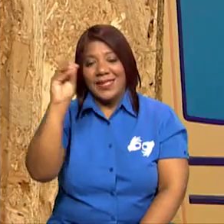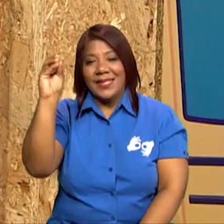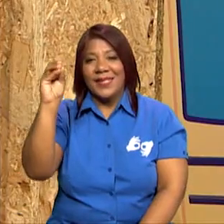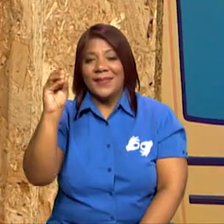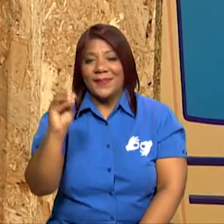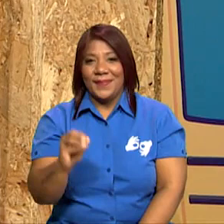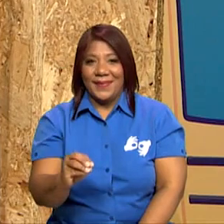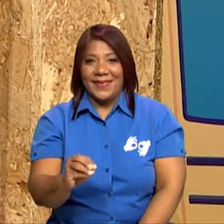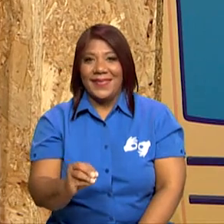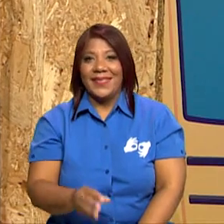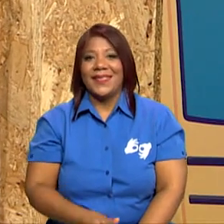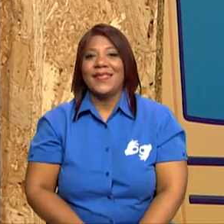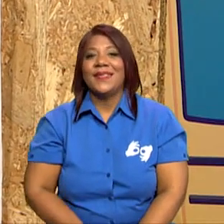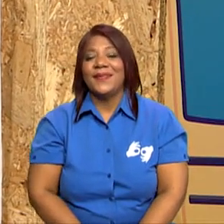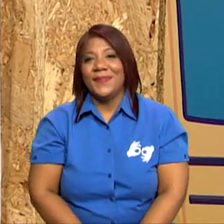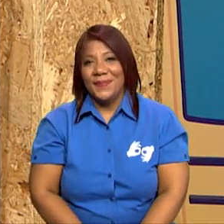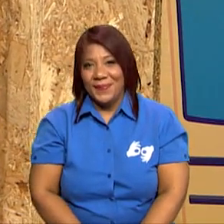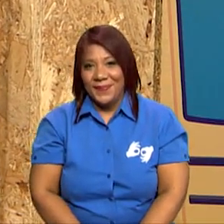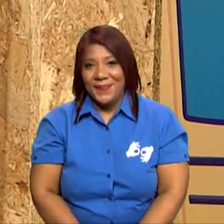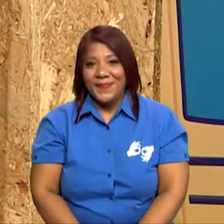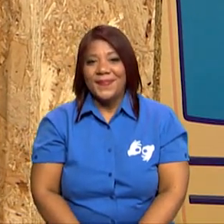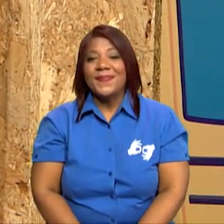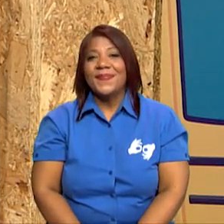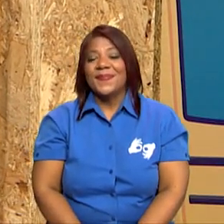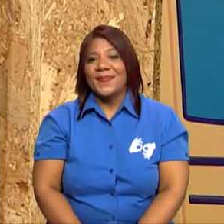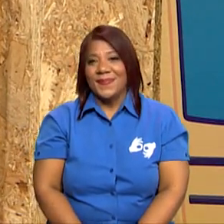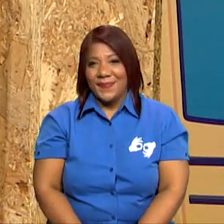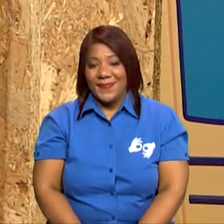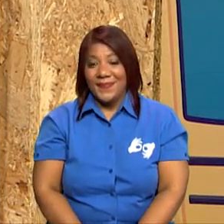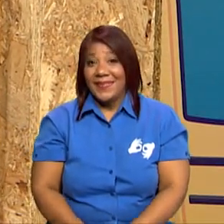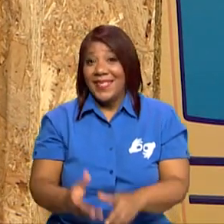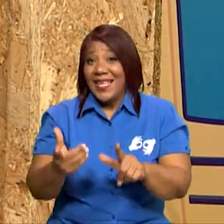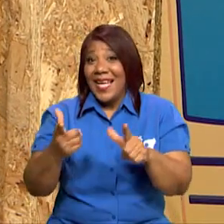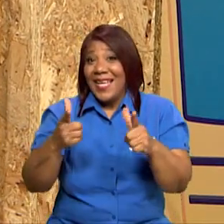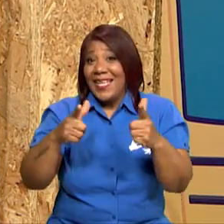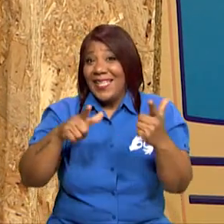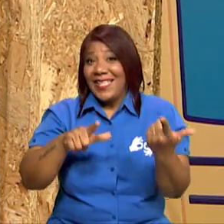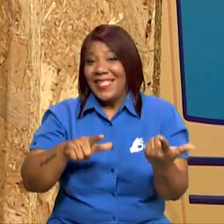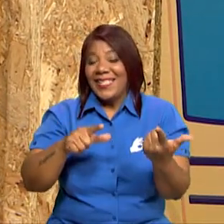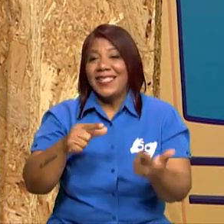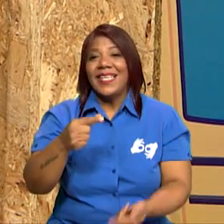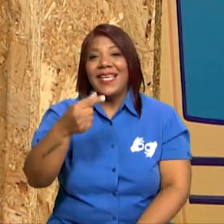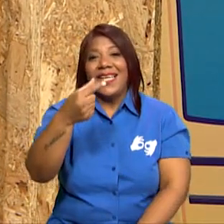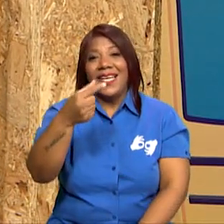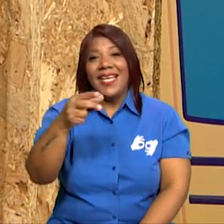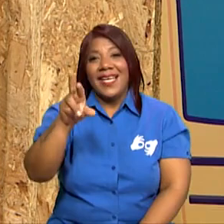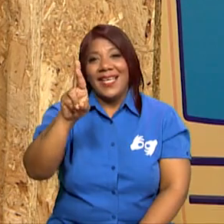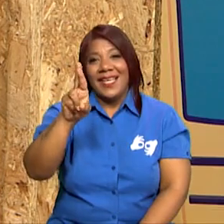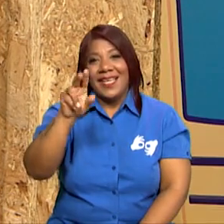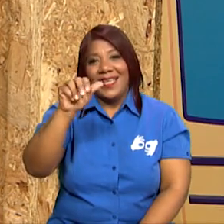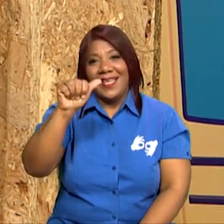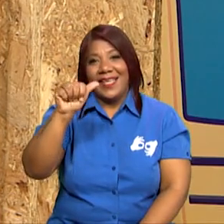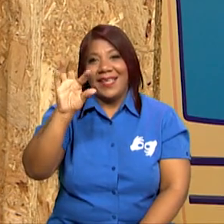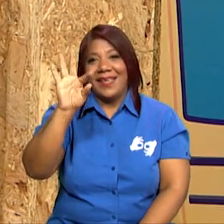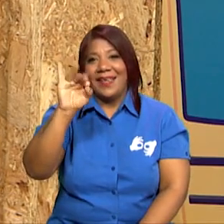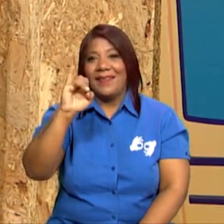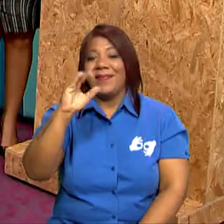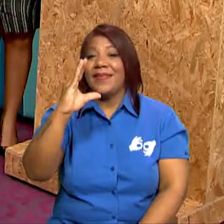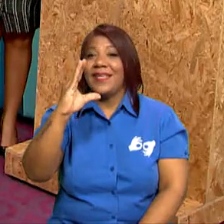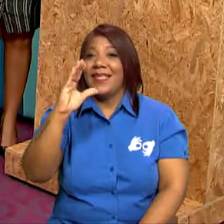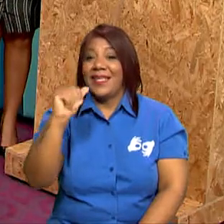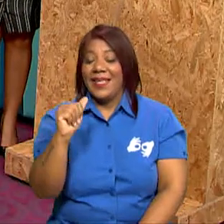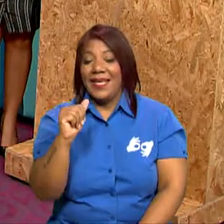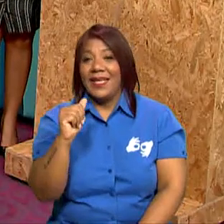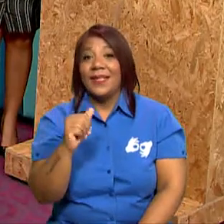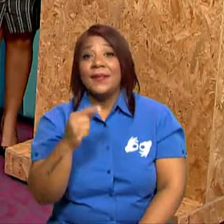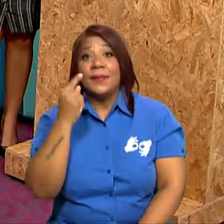Uh-huh. Vamos a colocarlo y ahí lo tenemos y hemos completado nuestra gráfica de barra. Entonces te voy a hacer dos preguntas, Fluffy, uh-huh, a